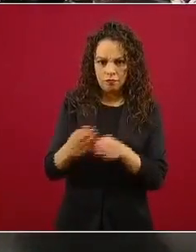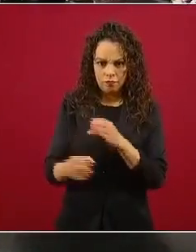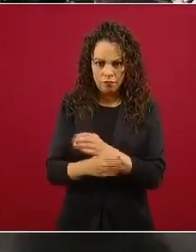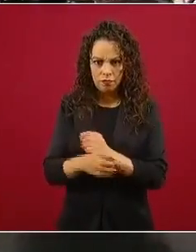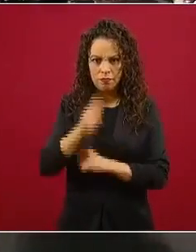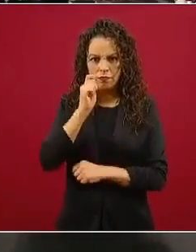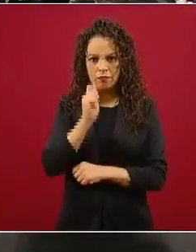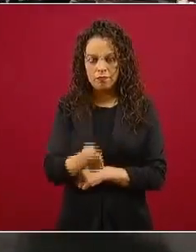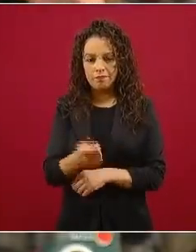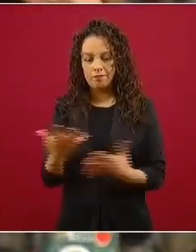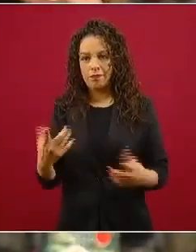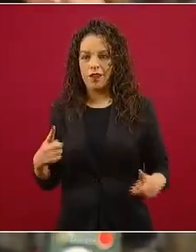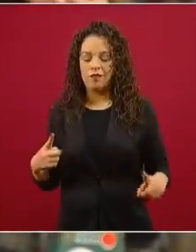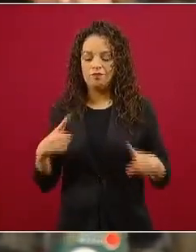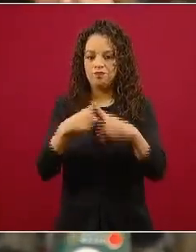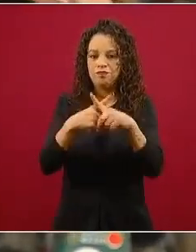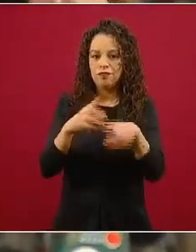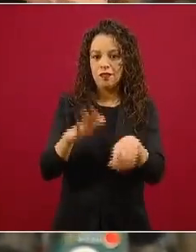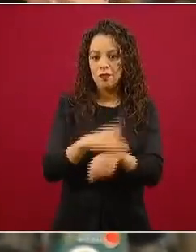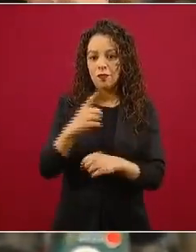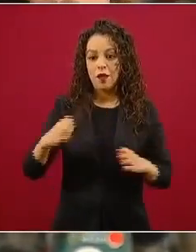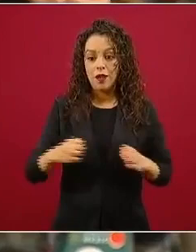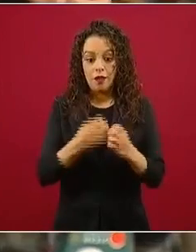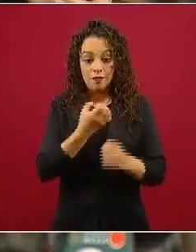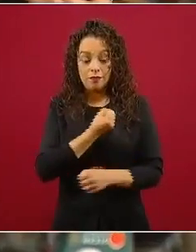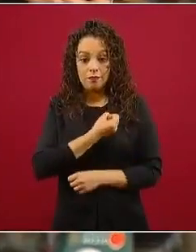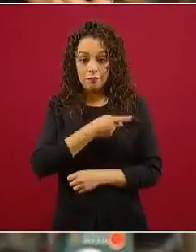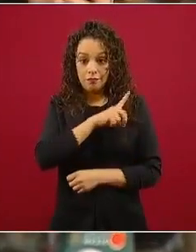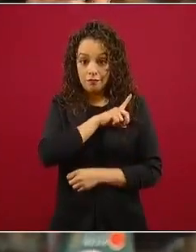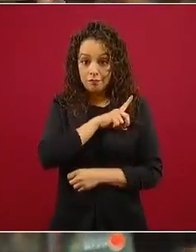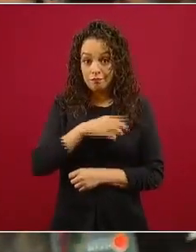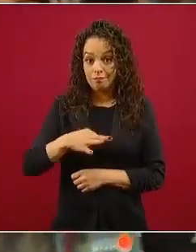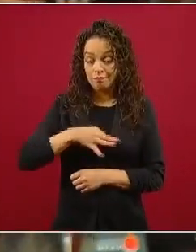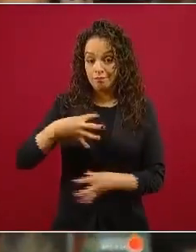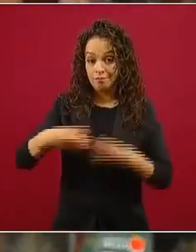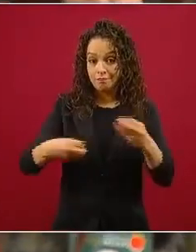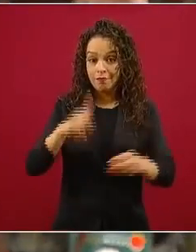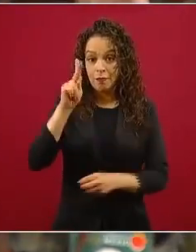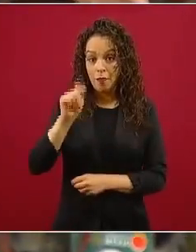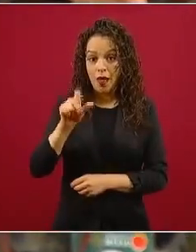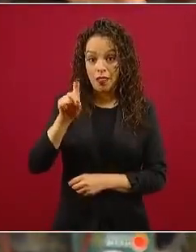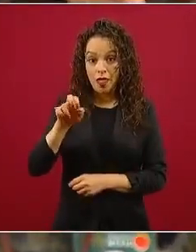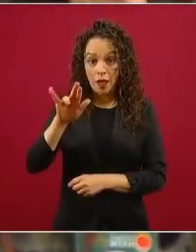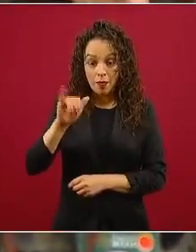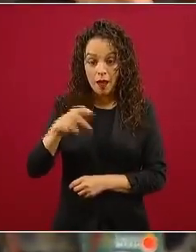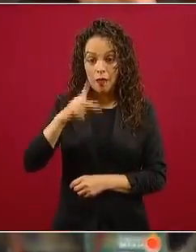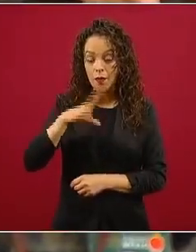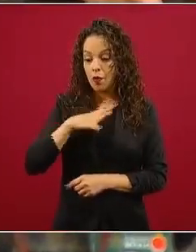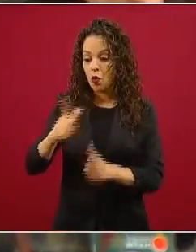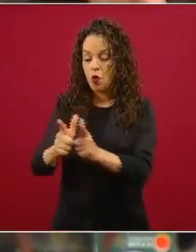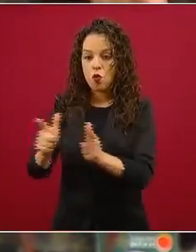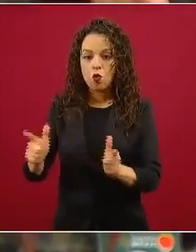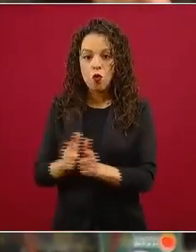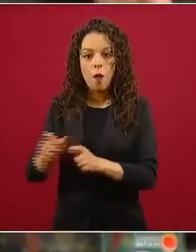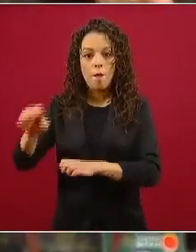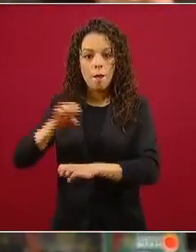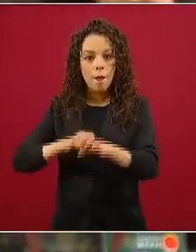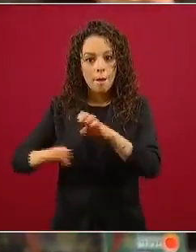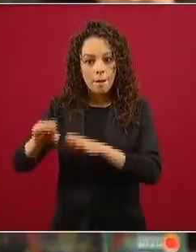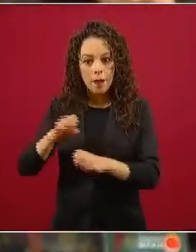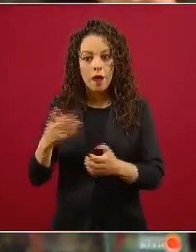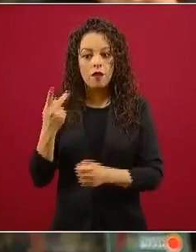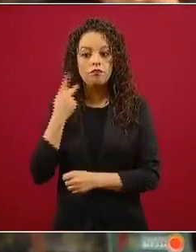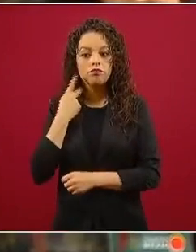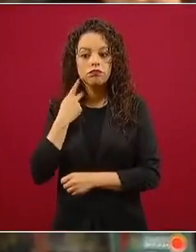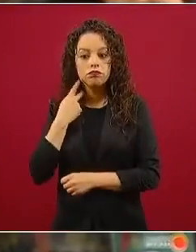una pandemia, donde bueno, pues hay grupos políticos, empresariales, hasta delincuenciales que